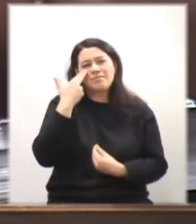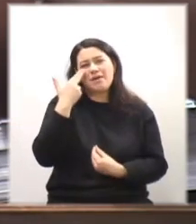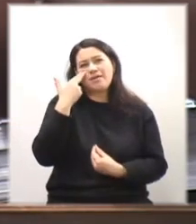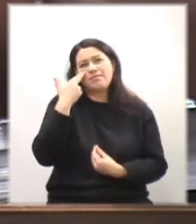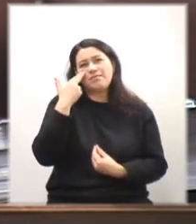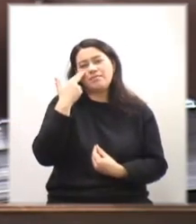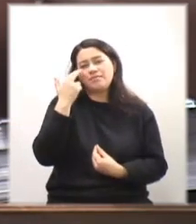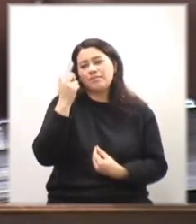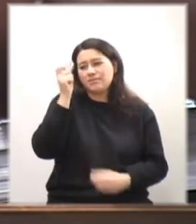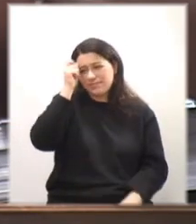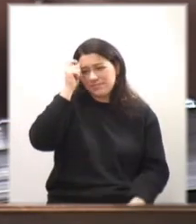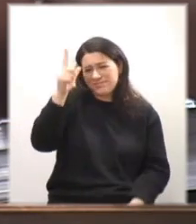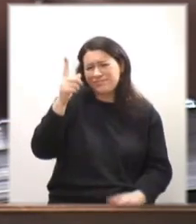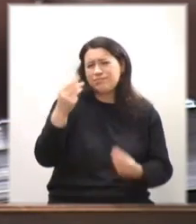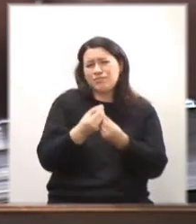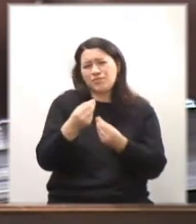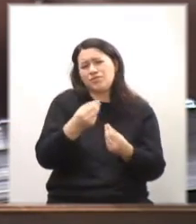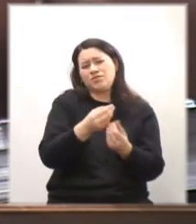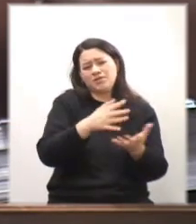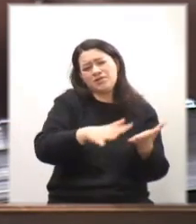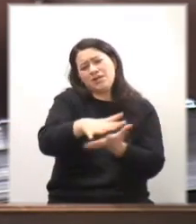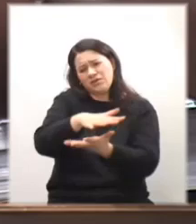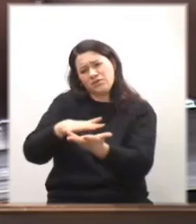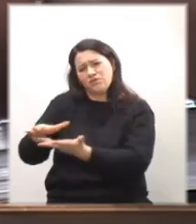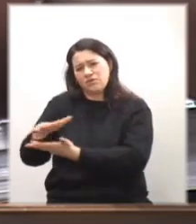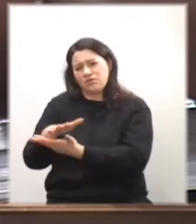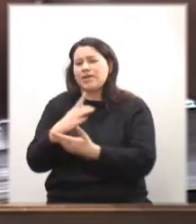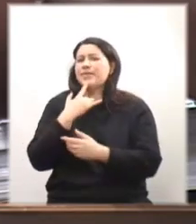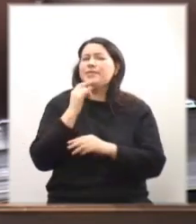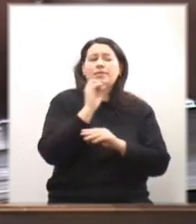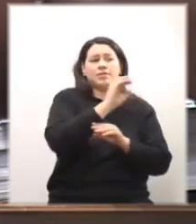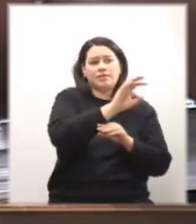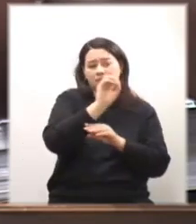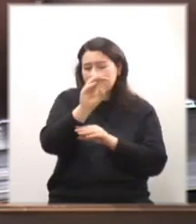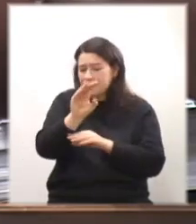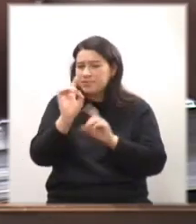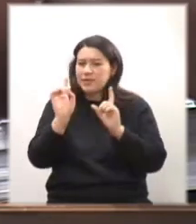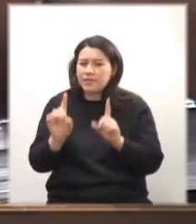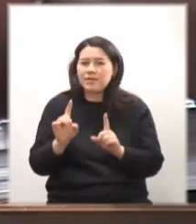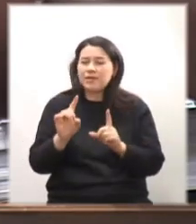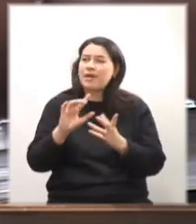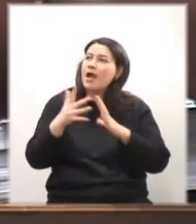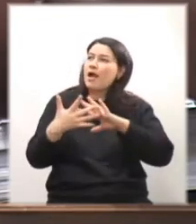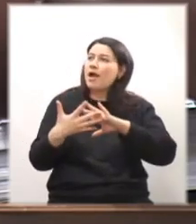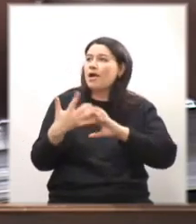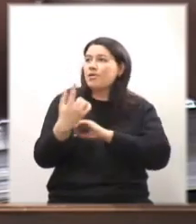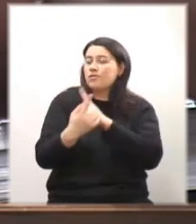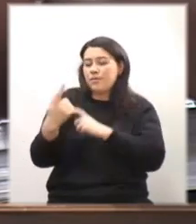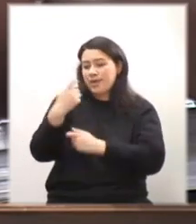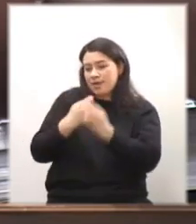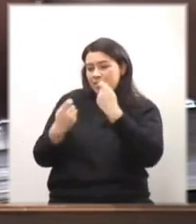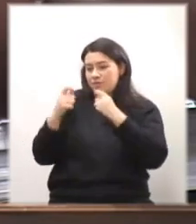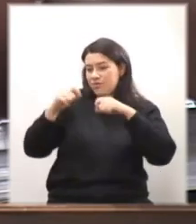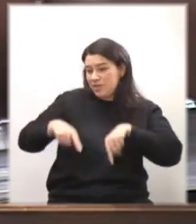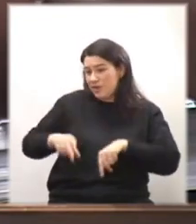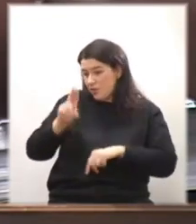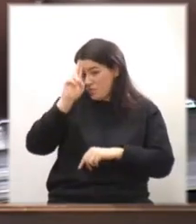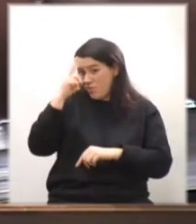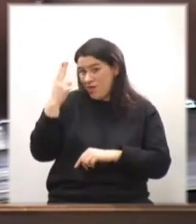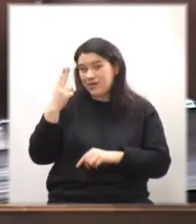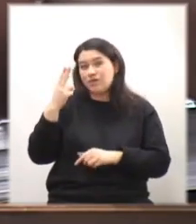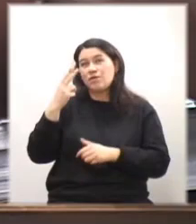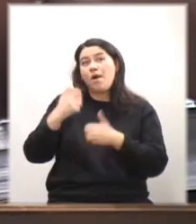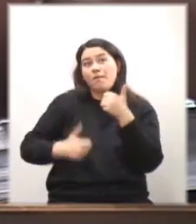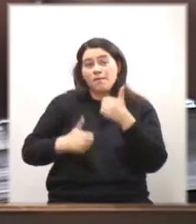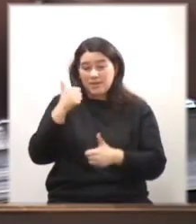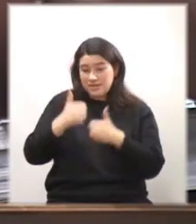competitividad que exhiben varios sectores, tanto los exportadores como aquellos orientados al mercado interno que